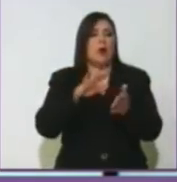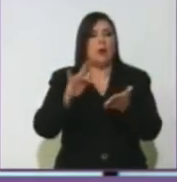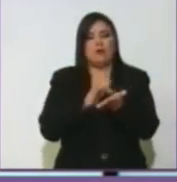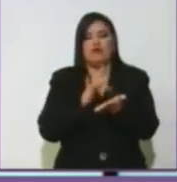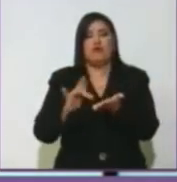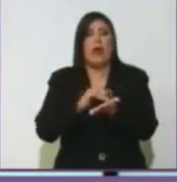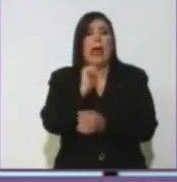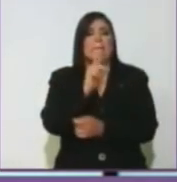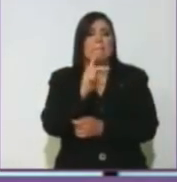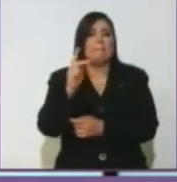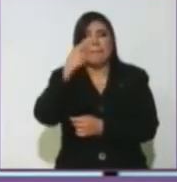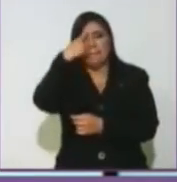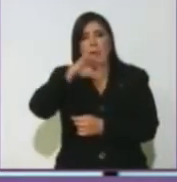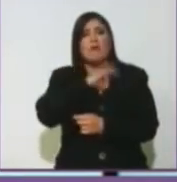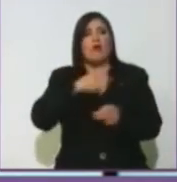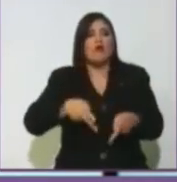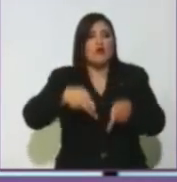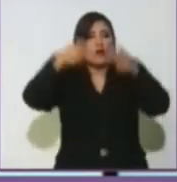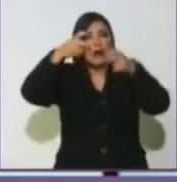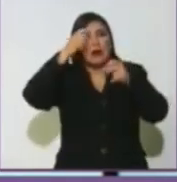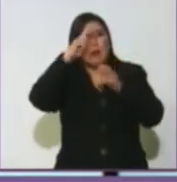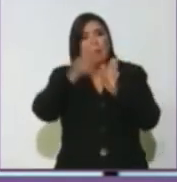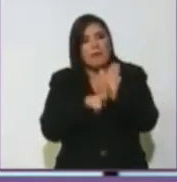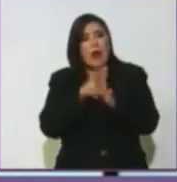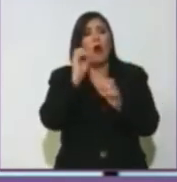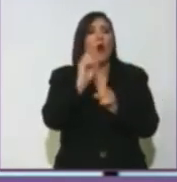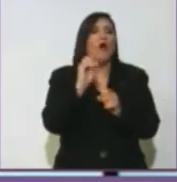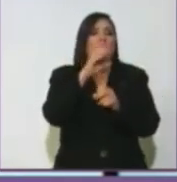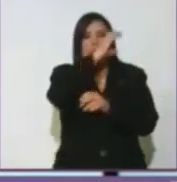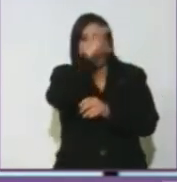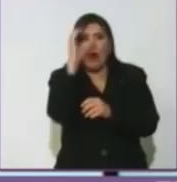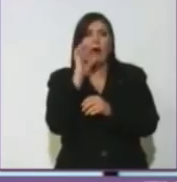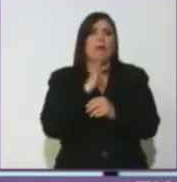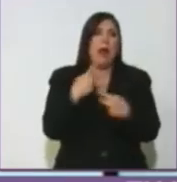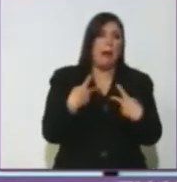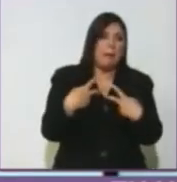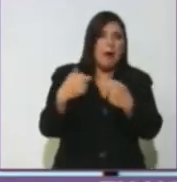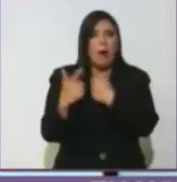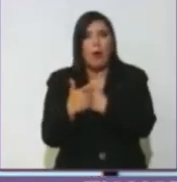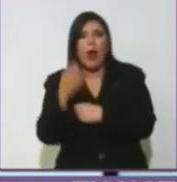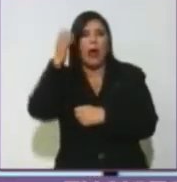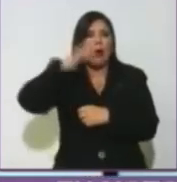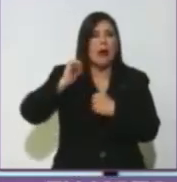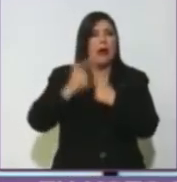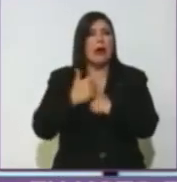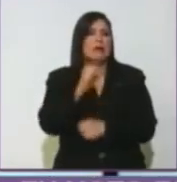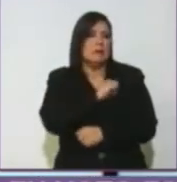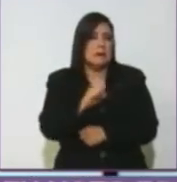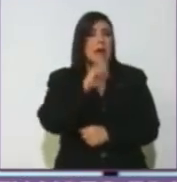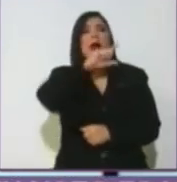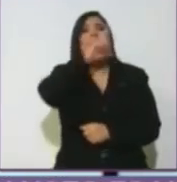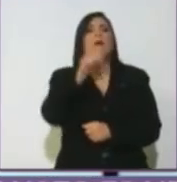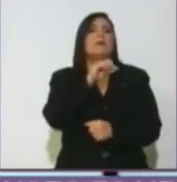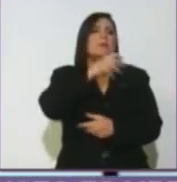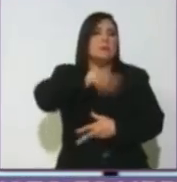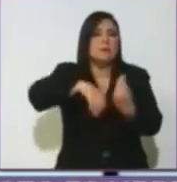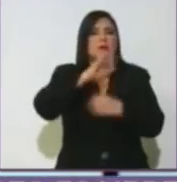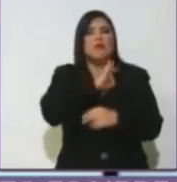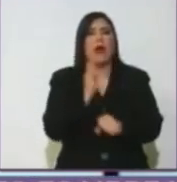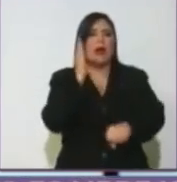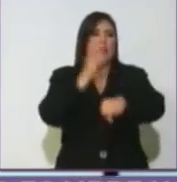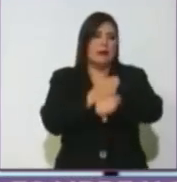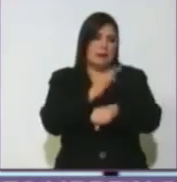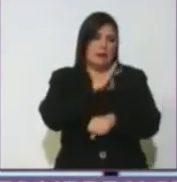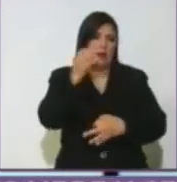subir los vídeos o las fotos de los delitos y así podamos generar mejor impartición de justicia y también